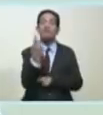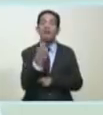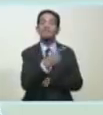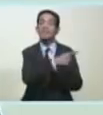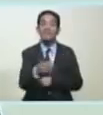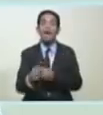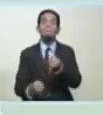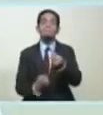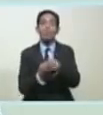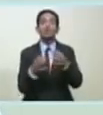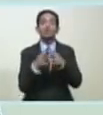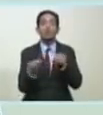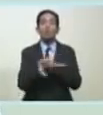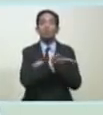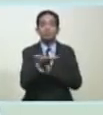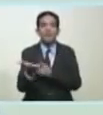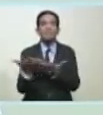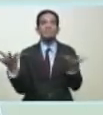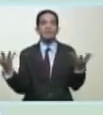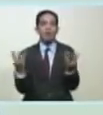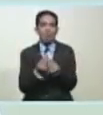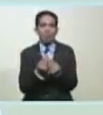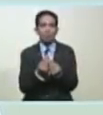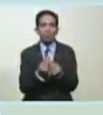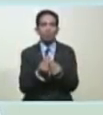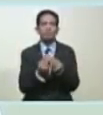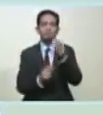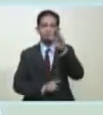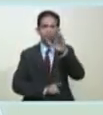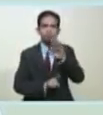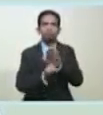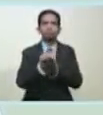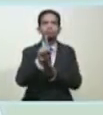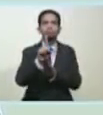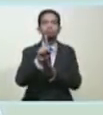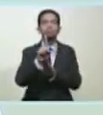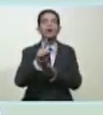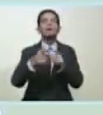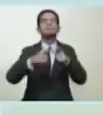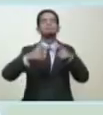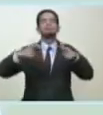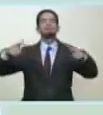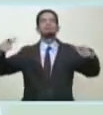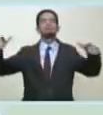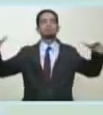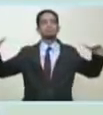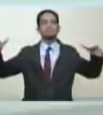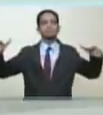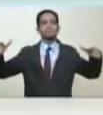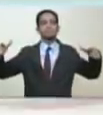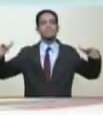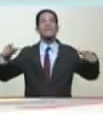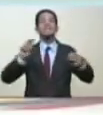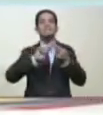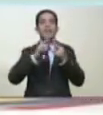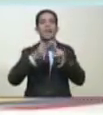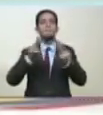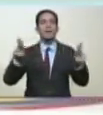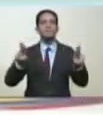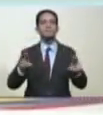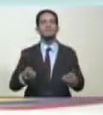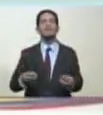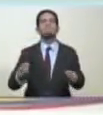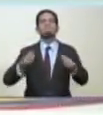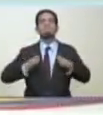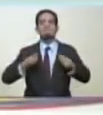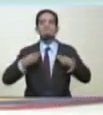Juntos lograremos el estado de poder nacional que nos lleve a la prosperidad, a la estabilidad y a la paz. ¡Que viva